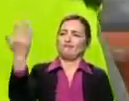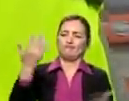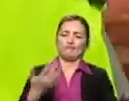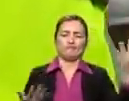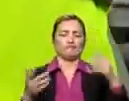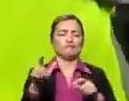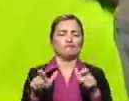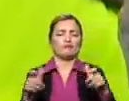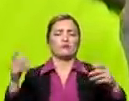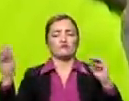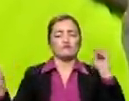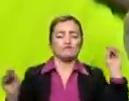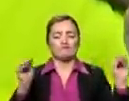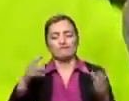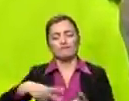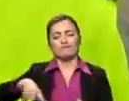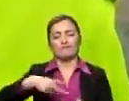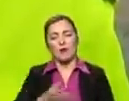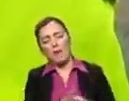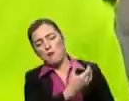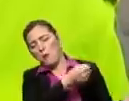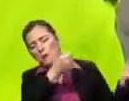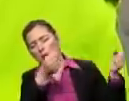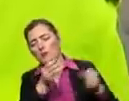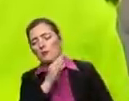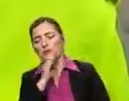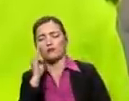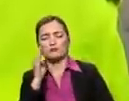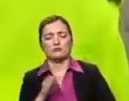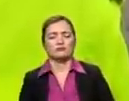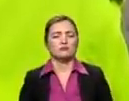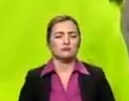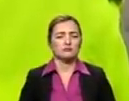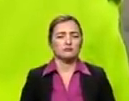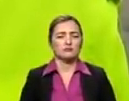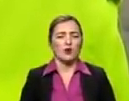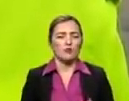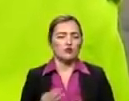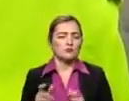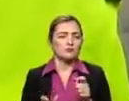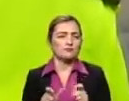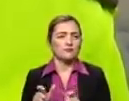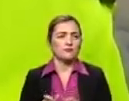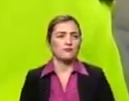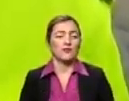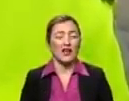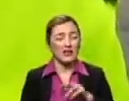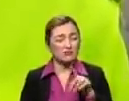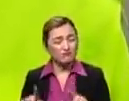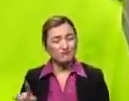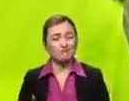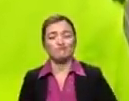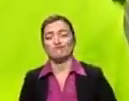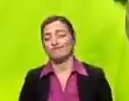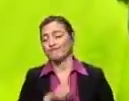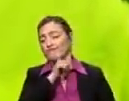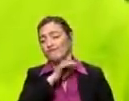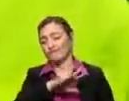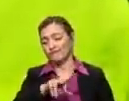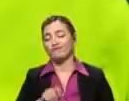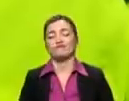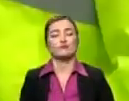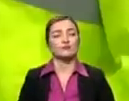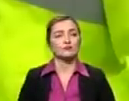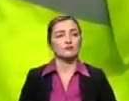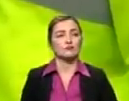personas que vienen a divertirse para llevar a los bares, y muchas de estas personas, obviamente no todas, pero algunas de estas personas están dedicadas a